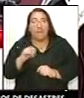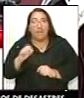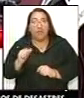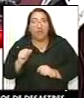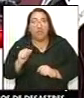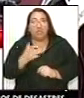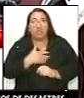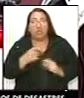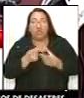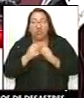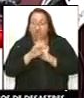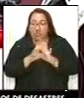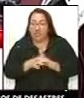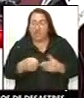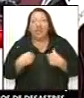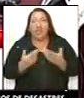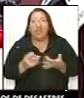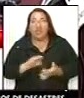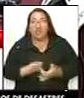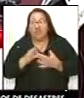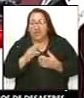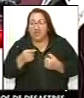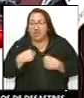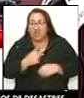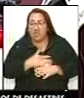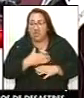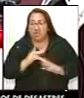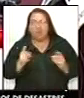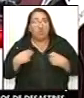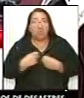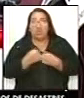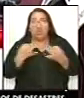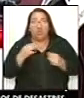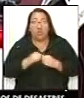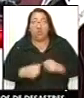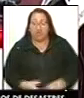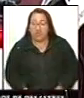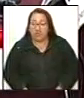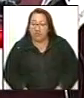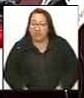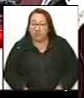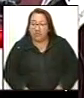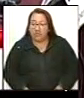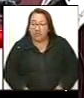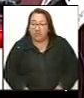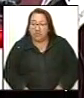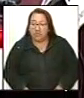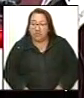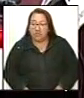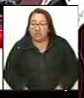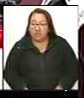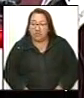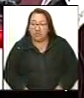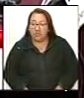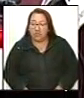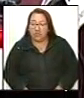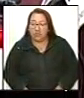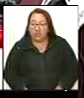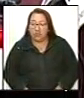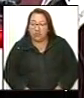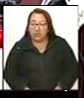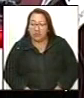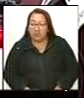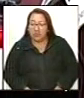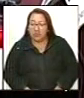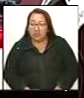Constitución porque tenía esa especialidad sin tener una mayoría numérica. Eso estamos perdiendo.